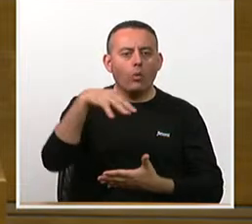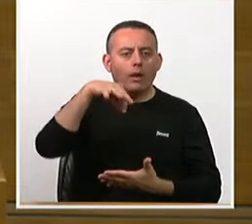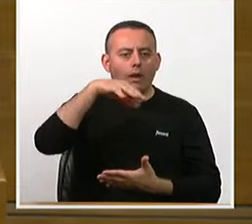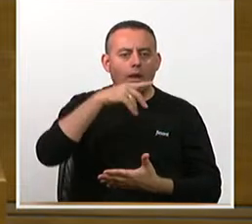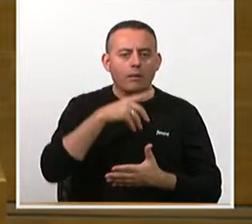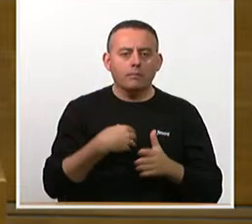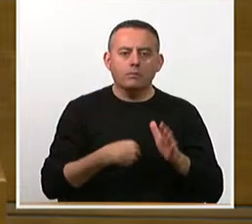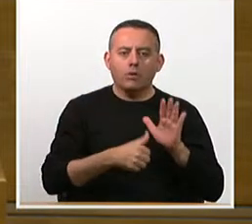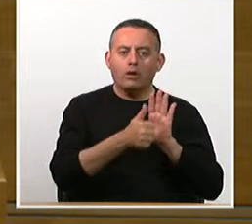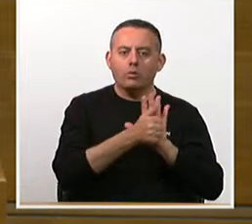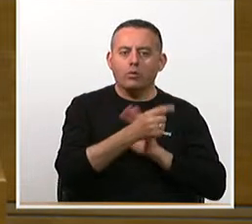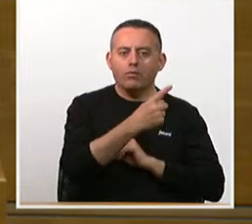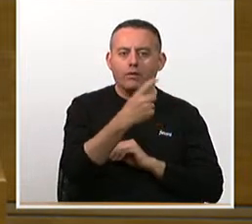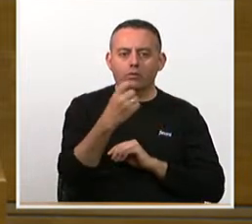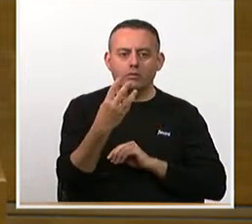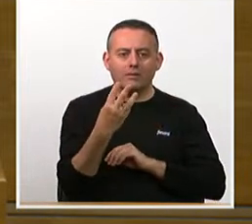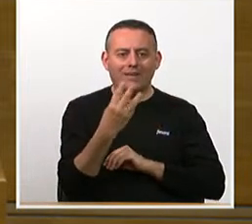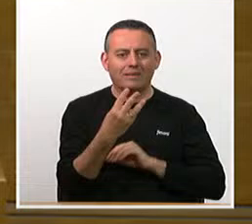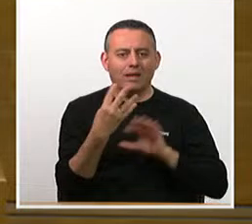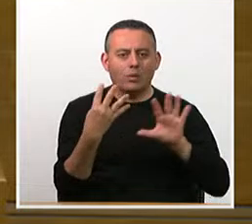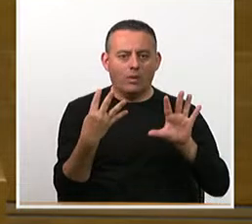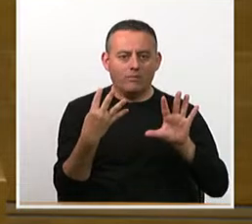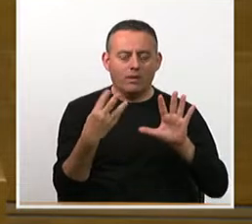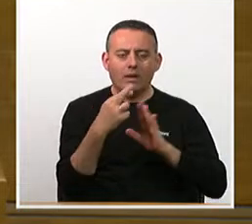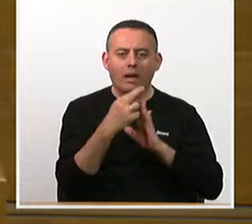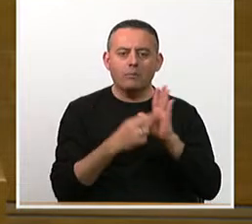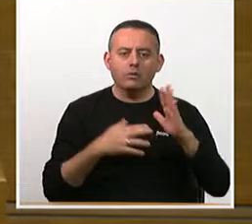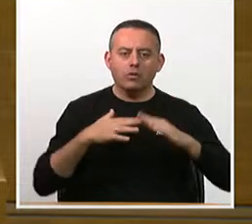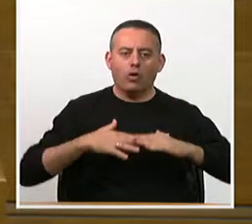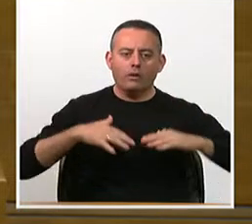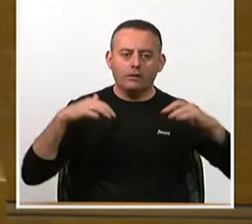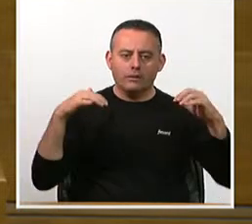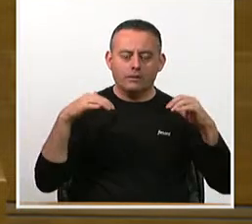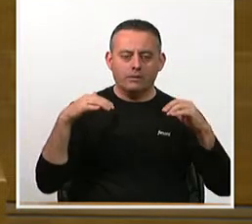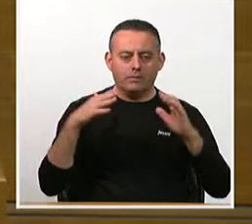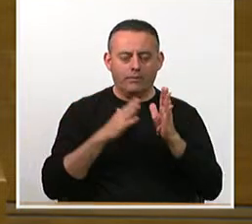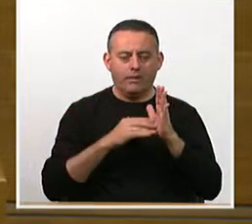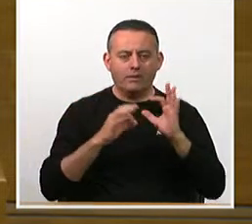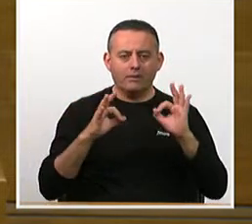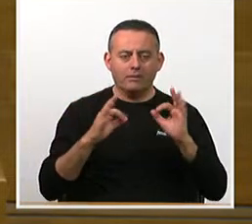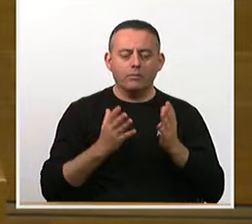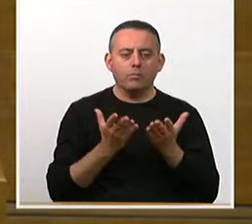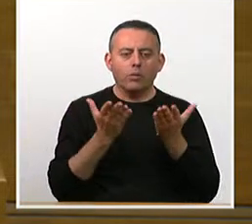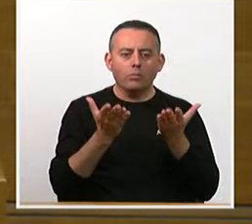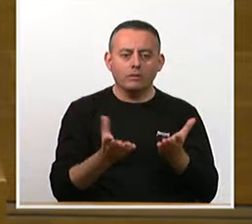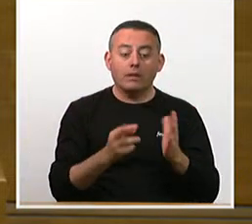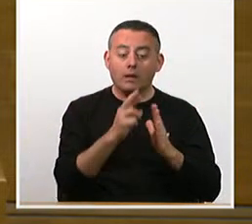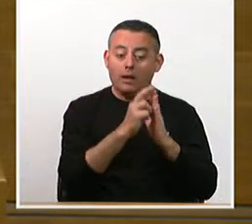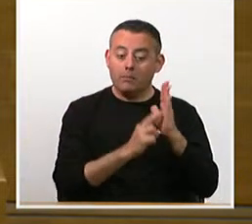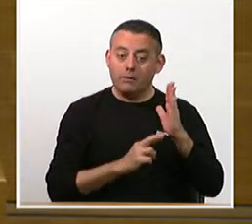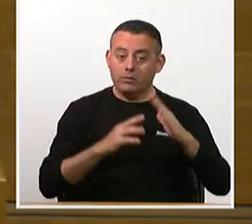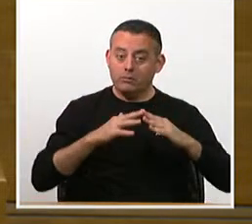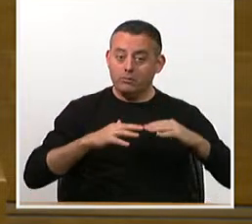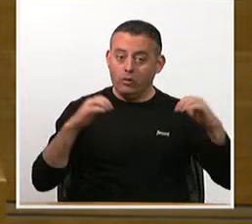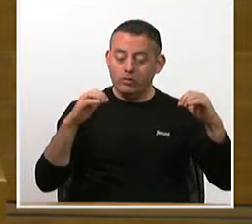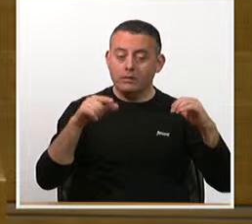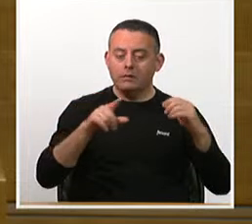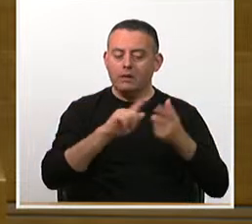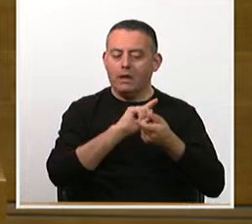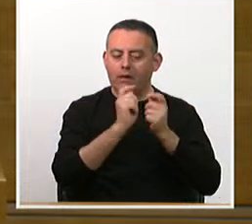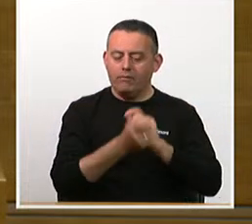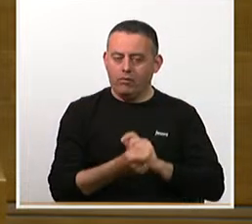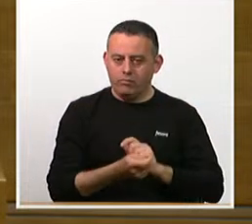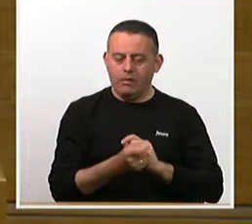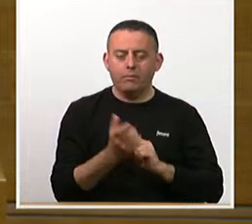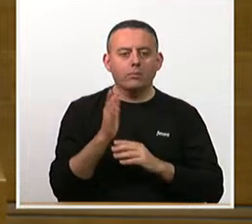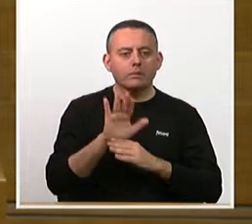artículo 139 del reglamento de las Cortes valencianas de la propuesta de reforma del reglamento de les cor valencianes presentada